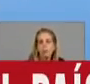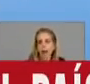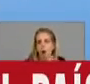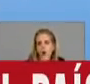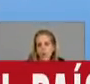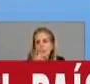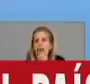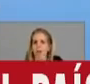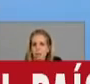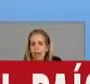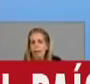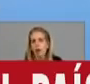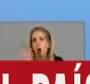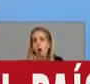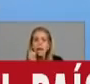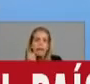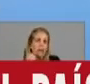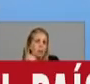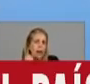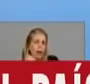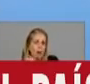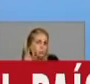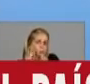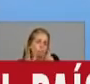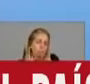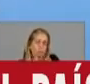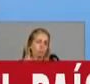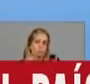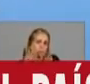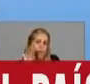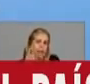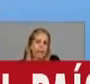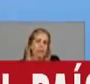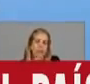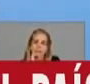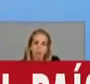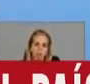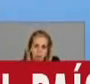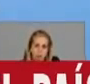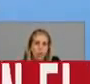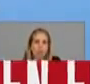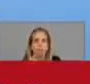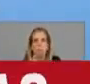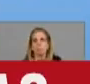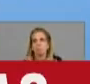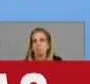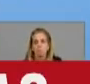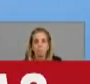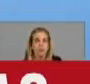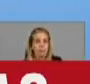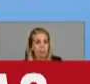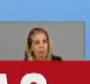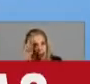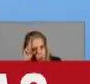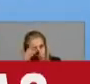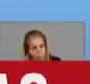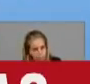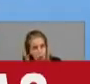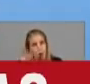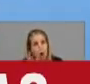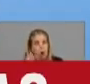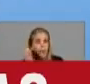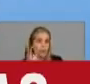los especialistas, como que la pandemia se está corriendo, el virus, desde la ciudad hacia el primer, segundo y tercer cordón de la provincia.